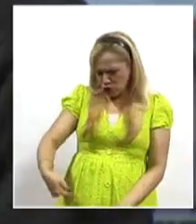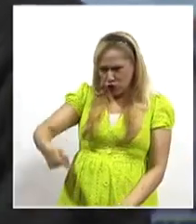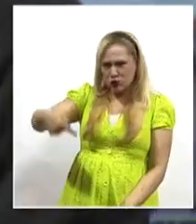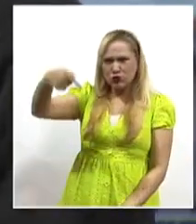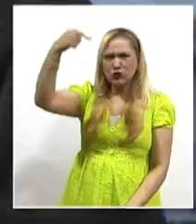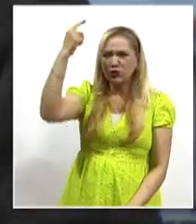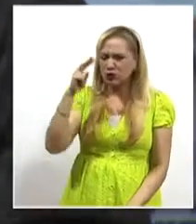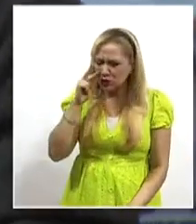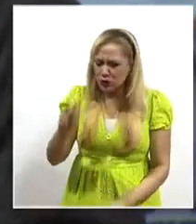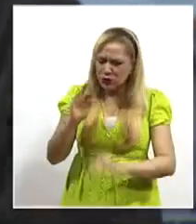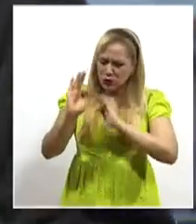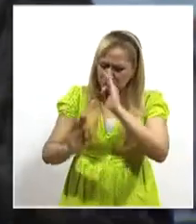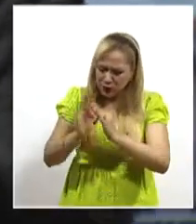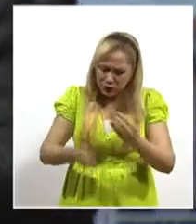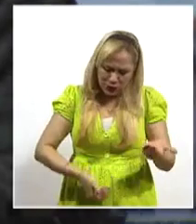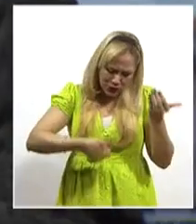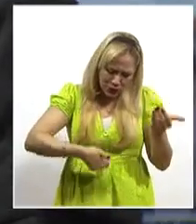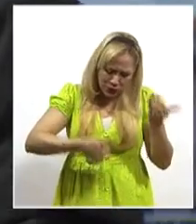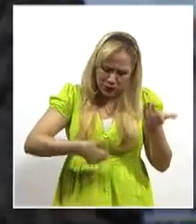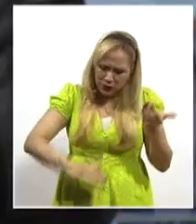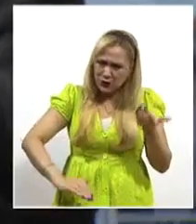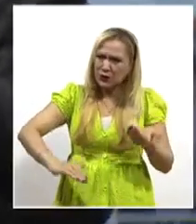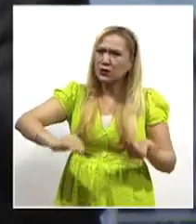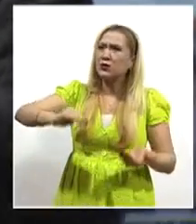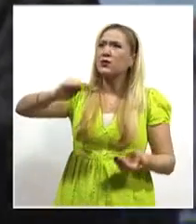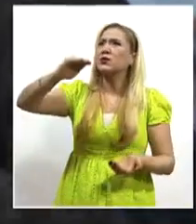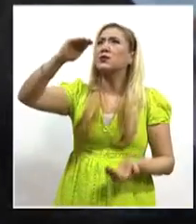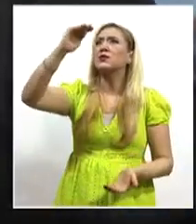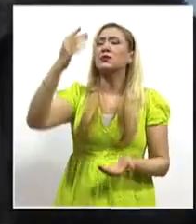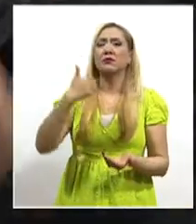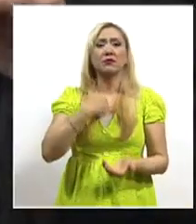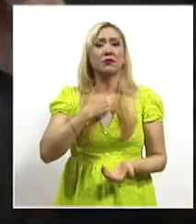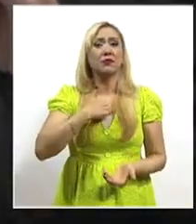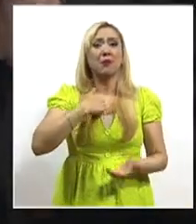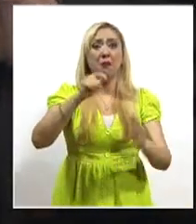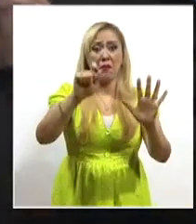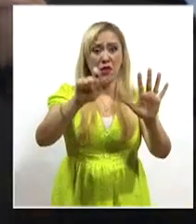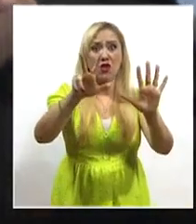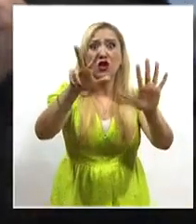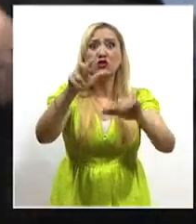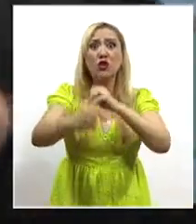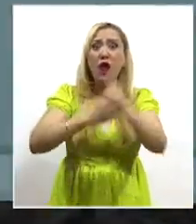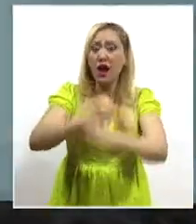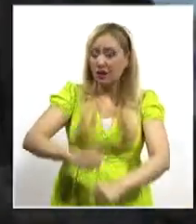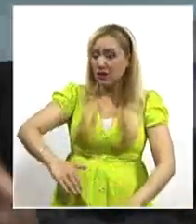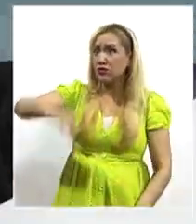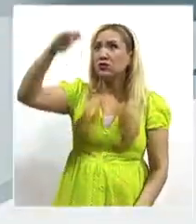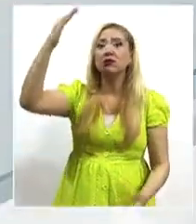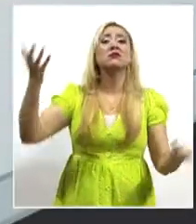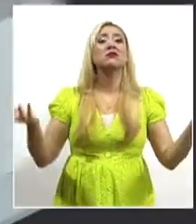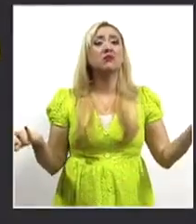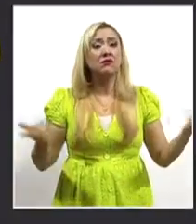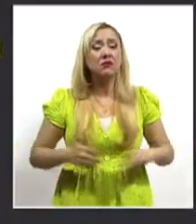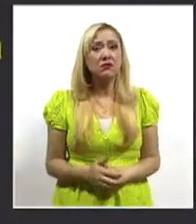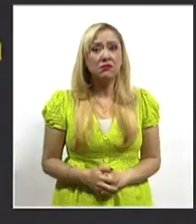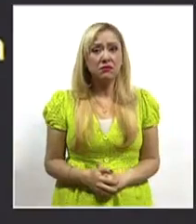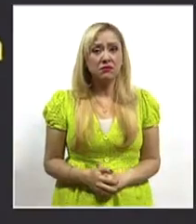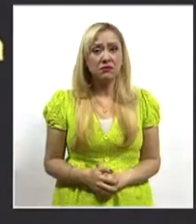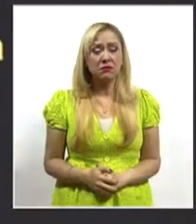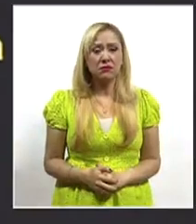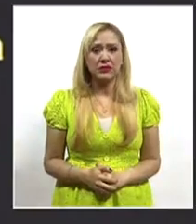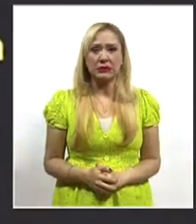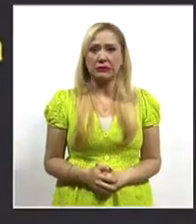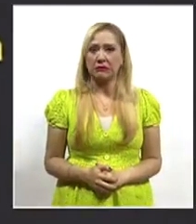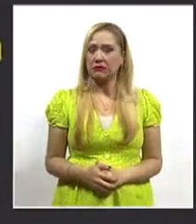lo hemos dado, lo hemos tenido, lo hemos llegado, en el caso mío, a 28 años. ¿Y qué pasa? Vía